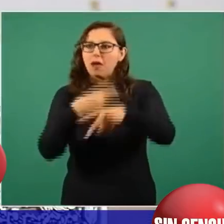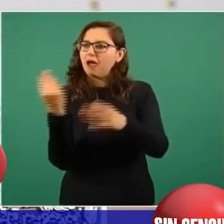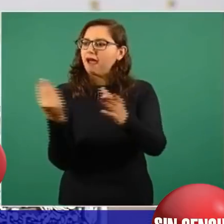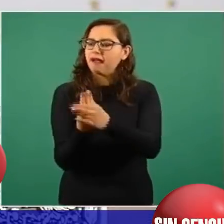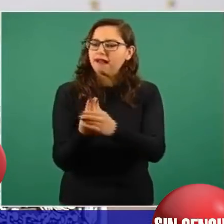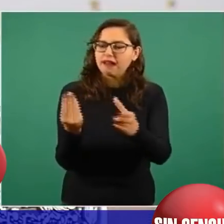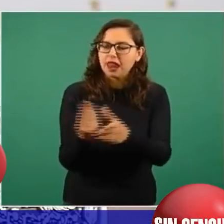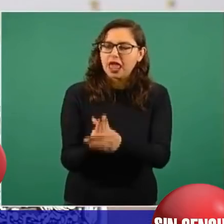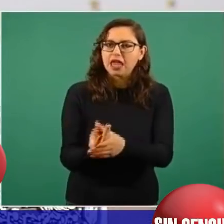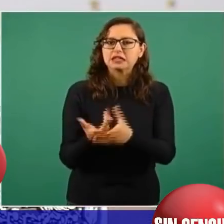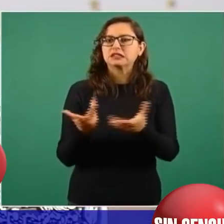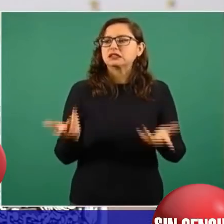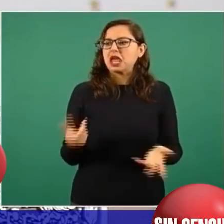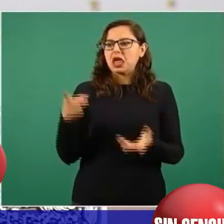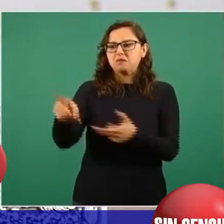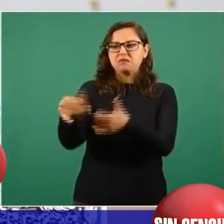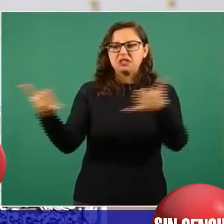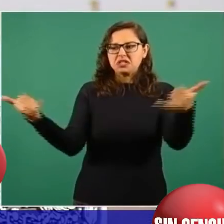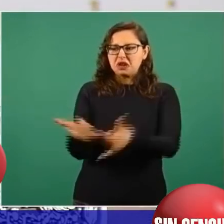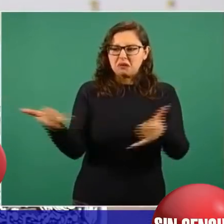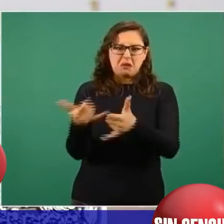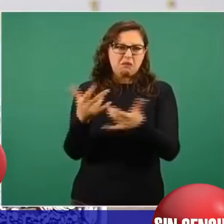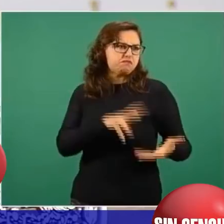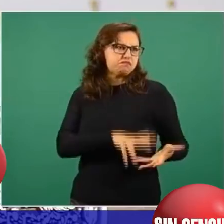porque eran unos revoltosos.